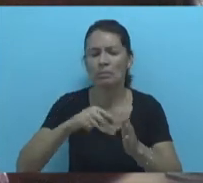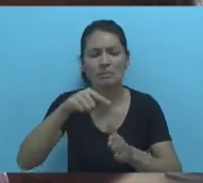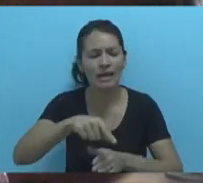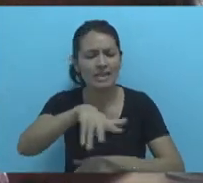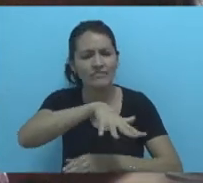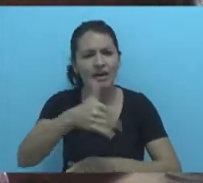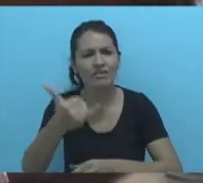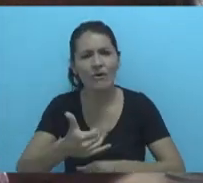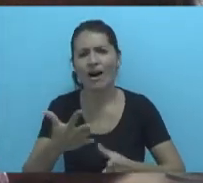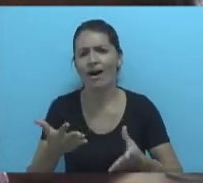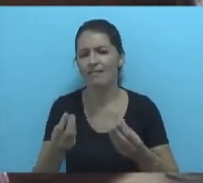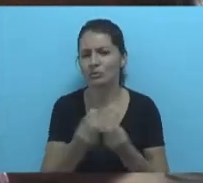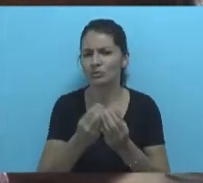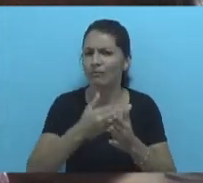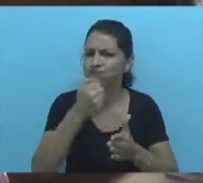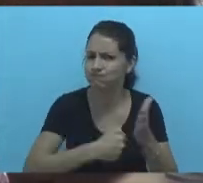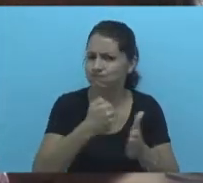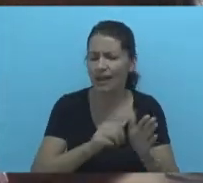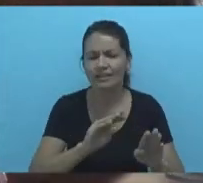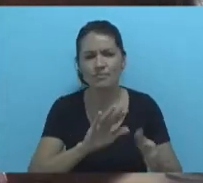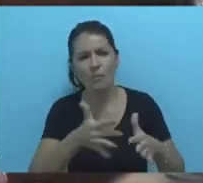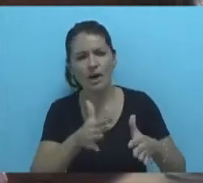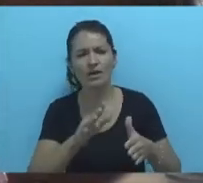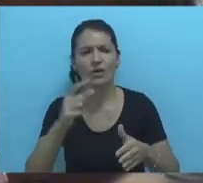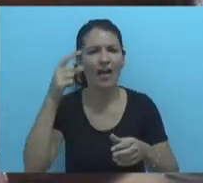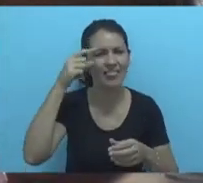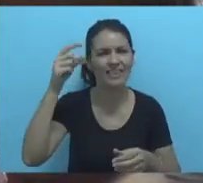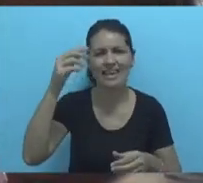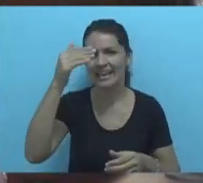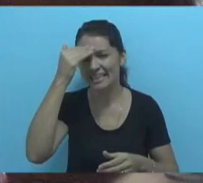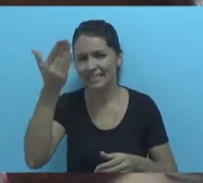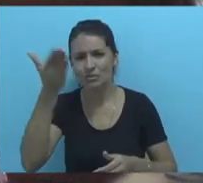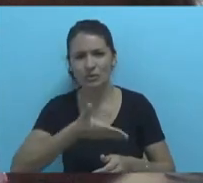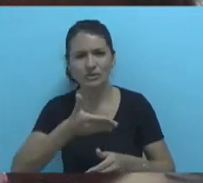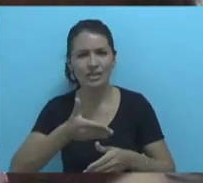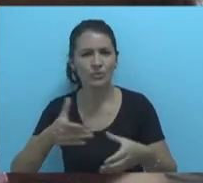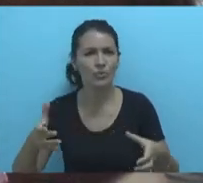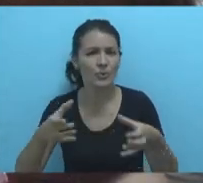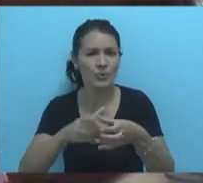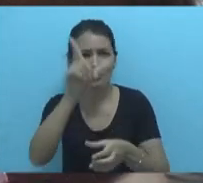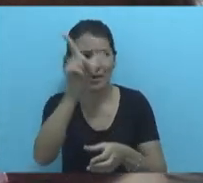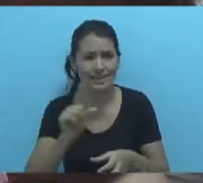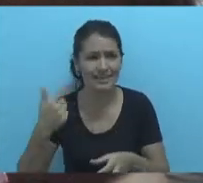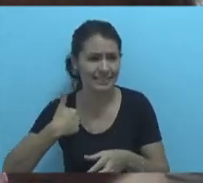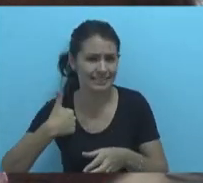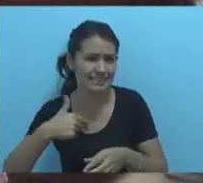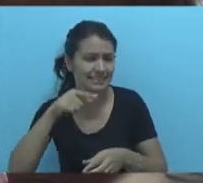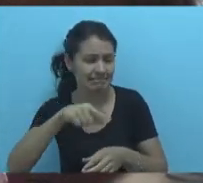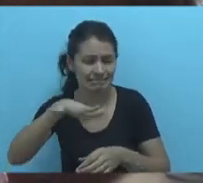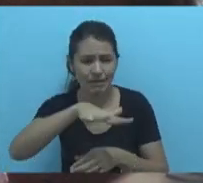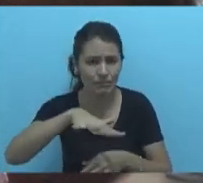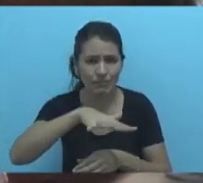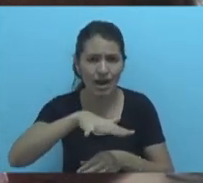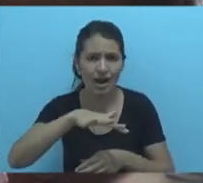que afectan a entre un 10 y un 15% de la población argentina y que evidentemente necesitamos como